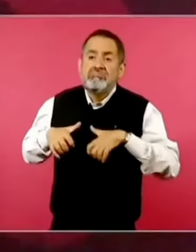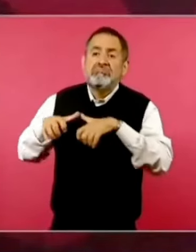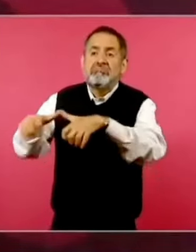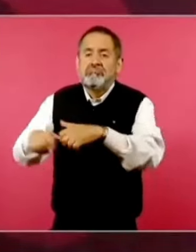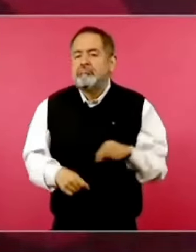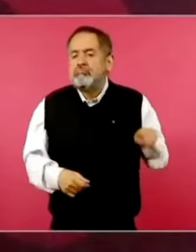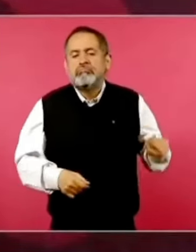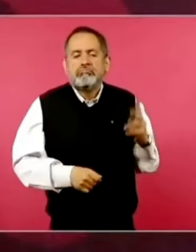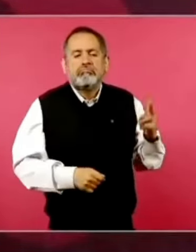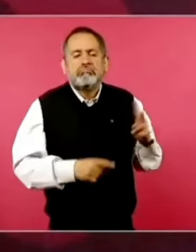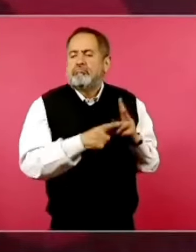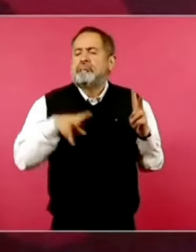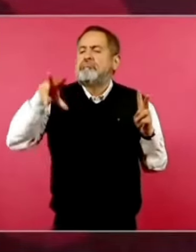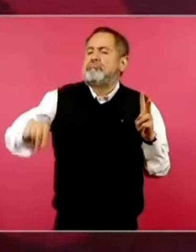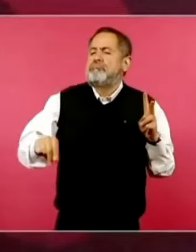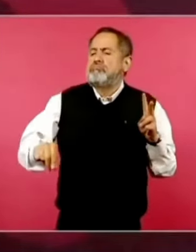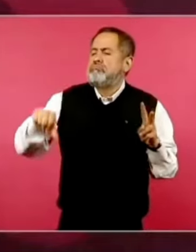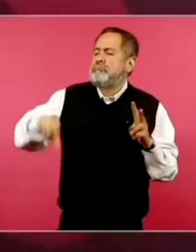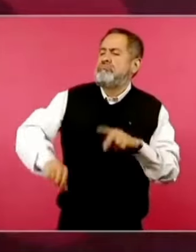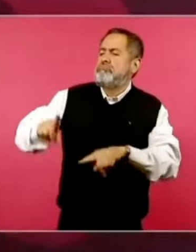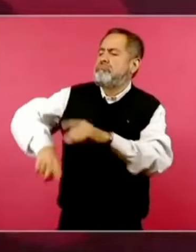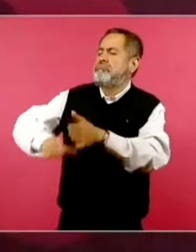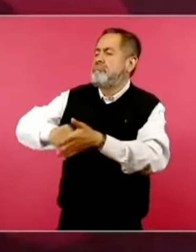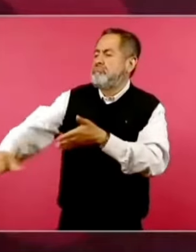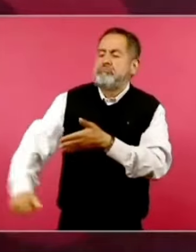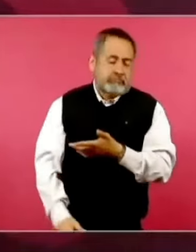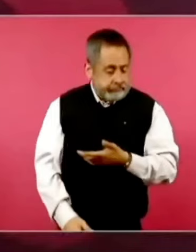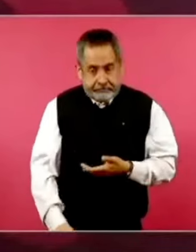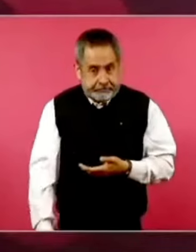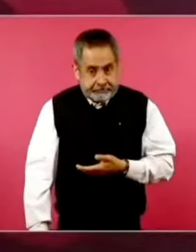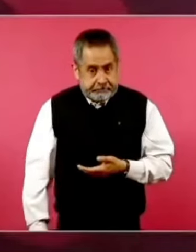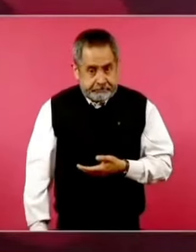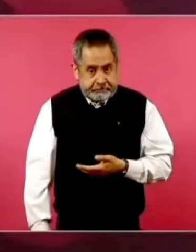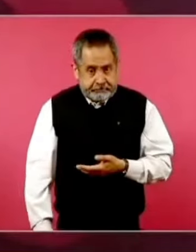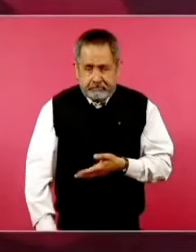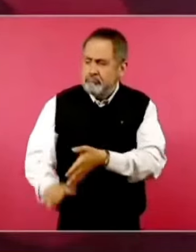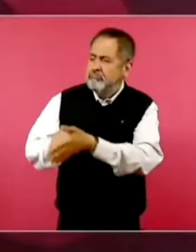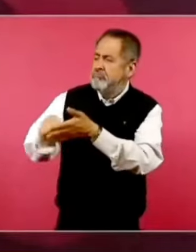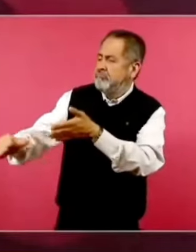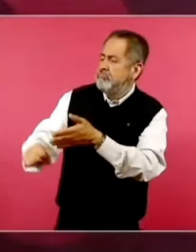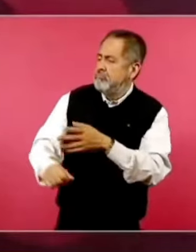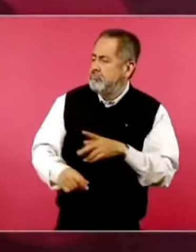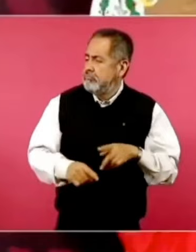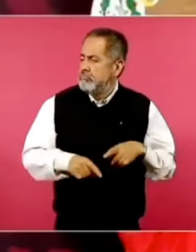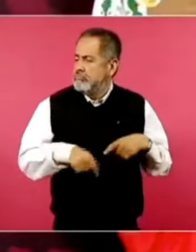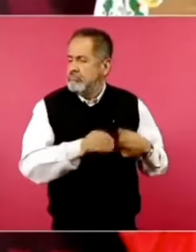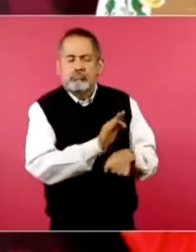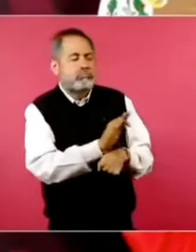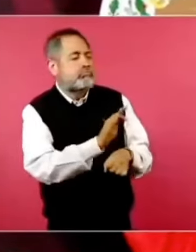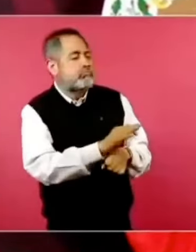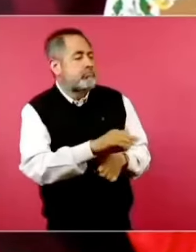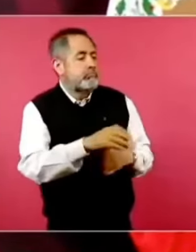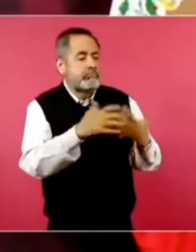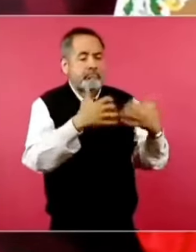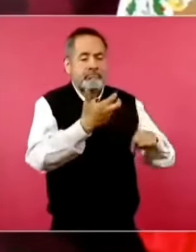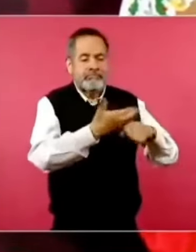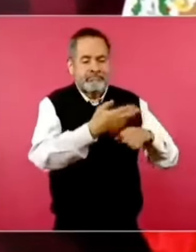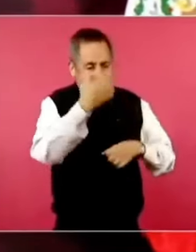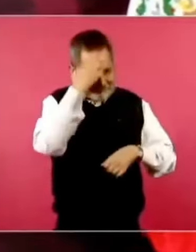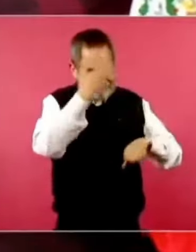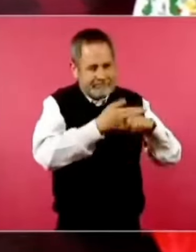pueblo eh favorecer al mismo tiempo a una empresa extranjera a